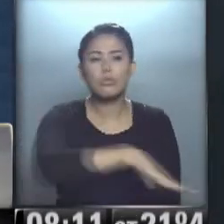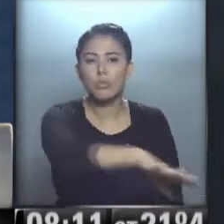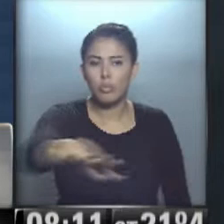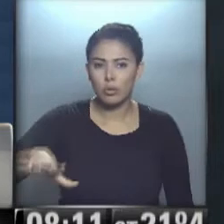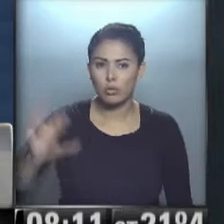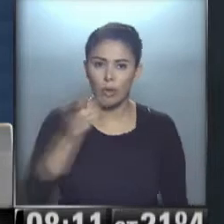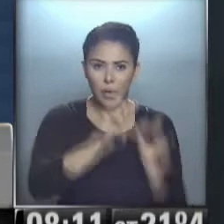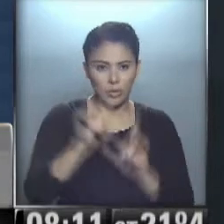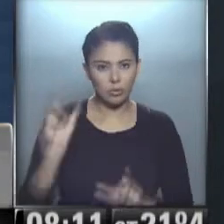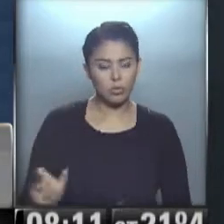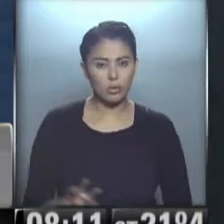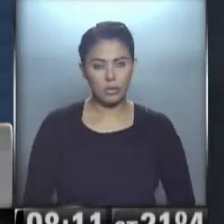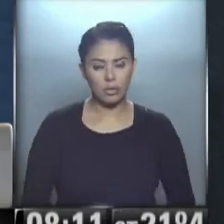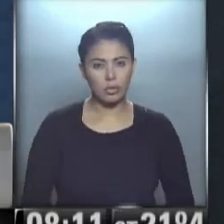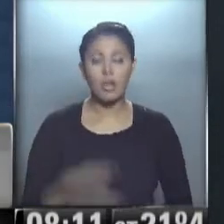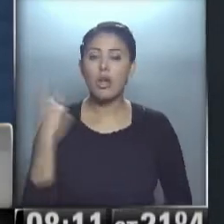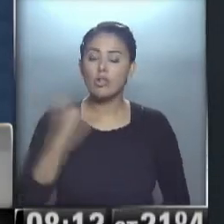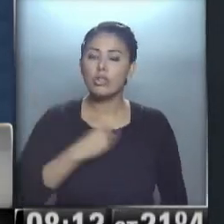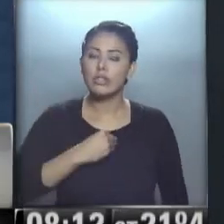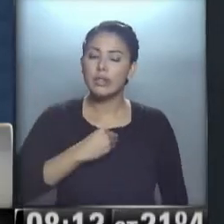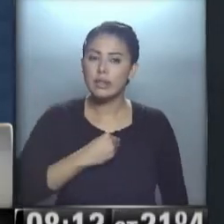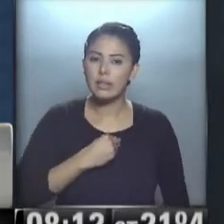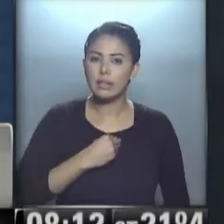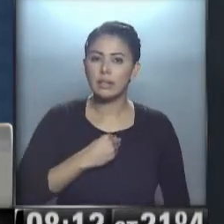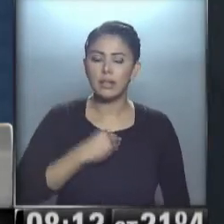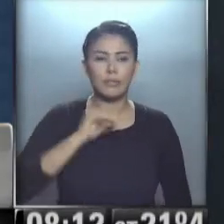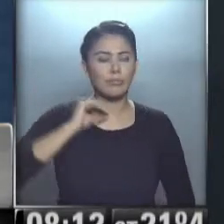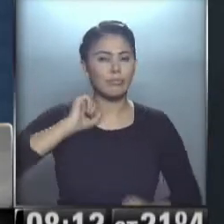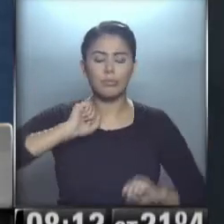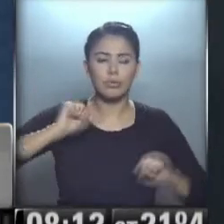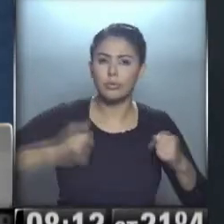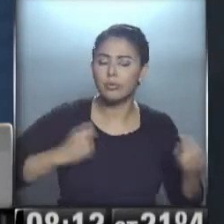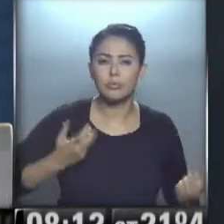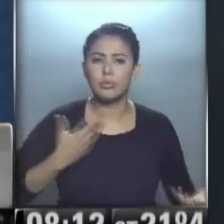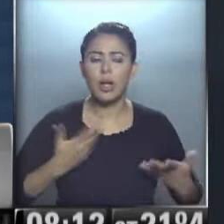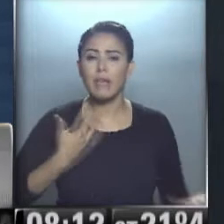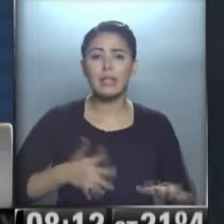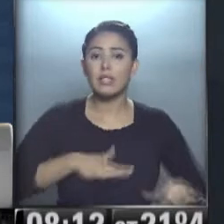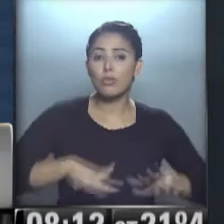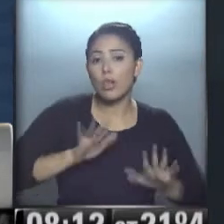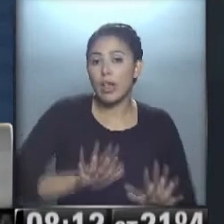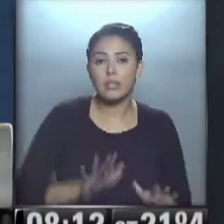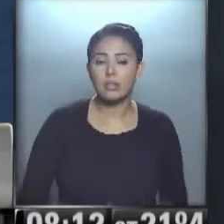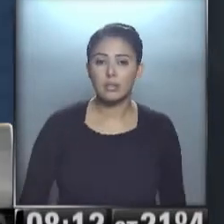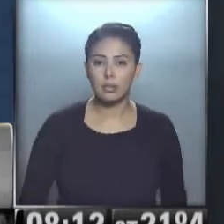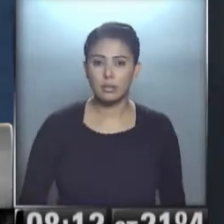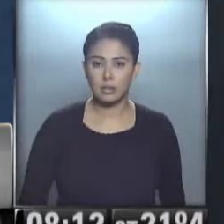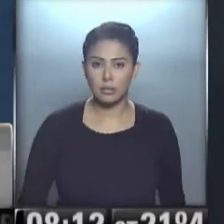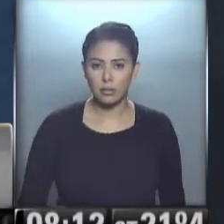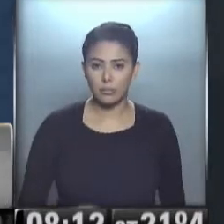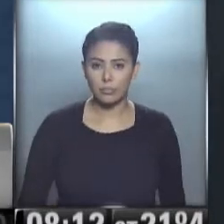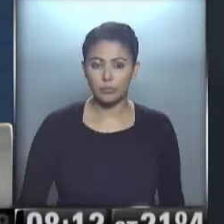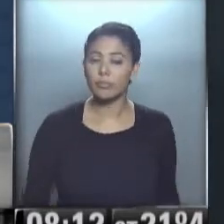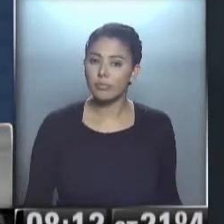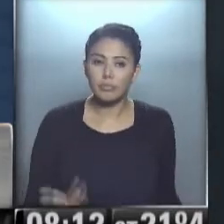ciudadana. Nosotros nos sentimos consternados muchas veces por episodios de esta naturaleza que tienen,